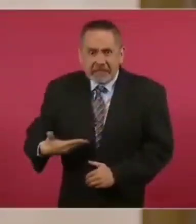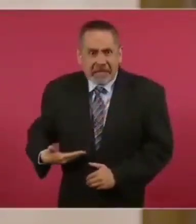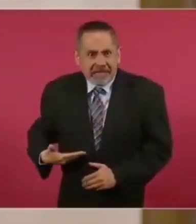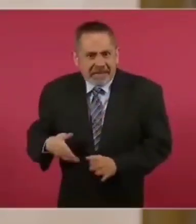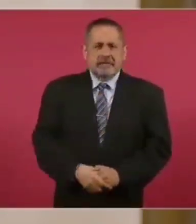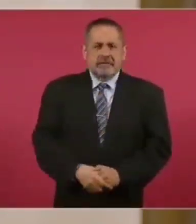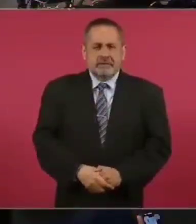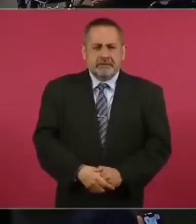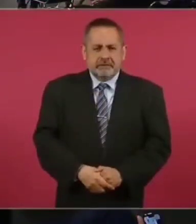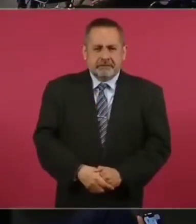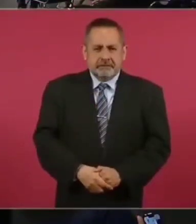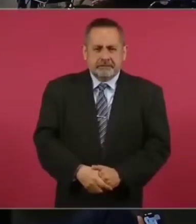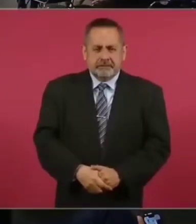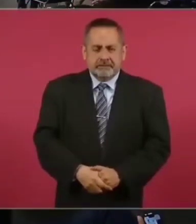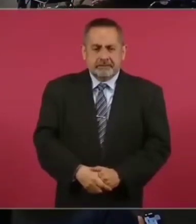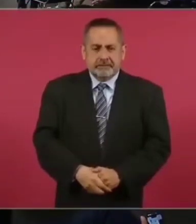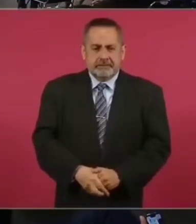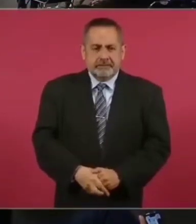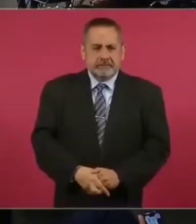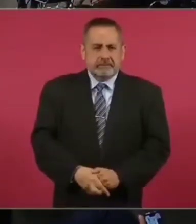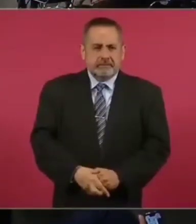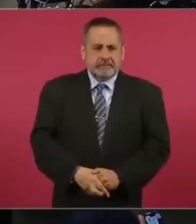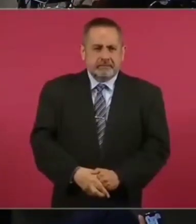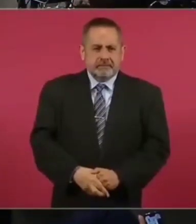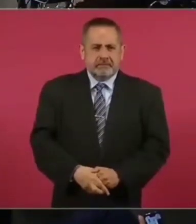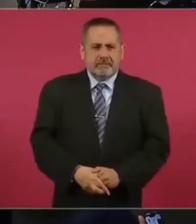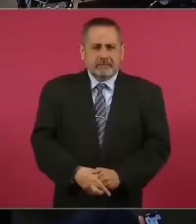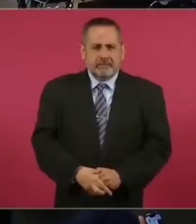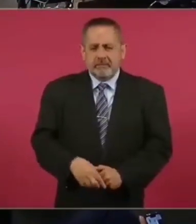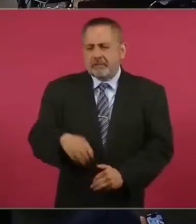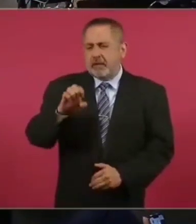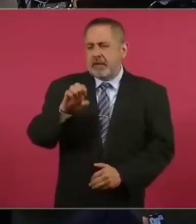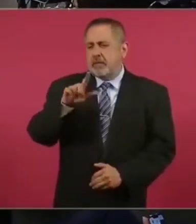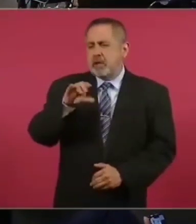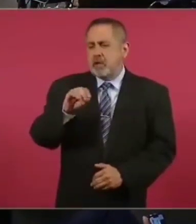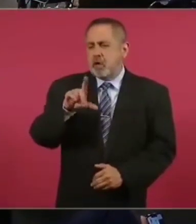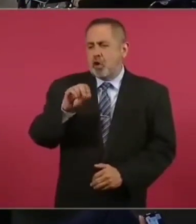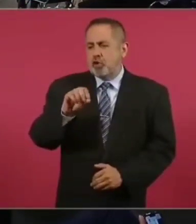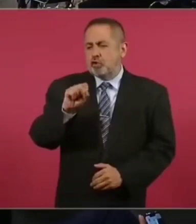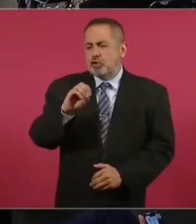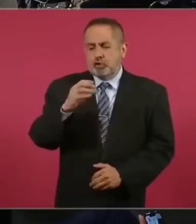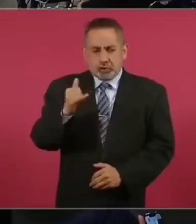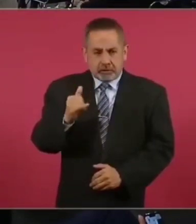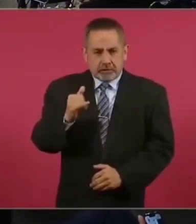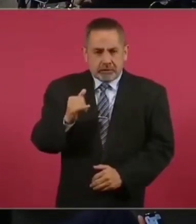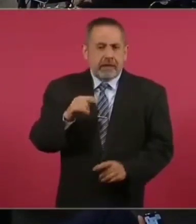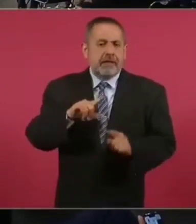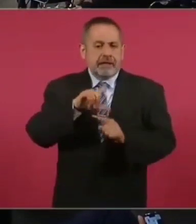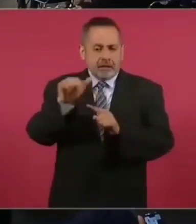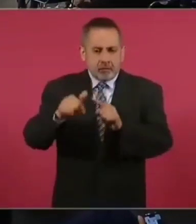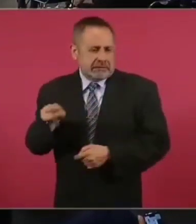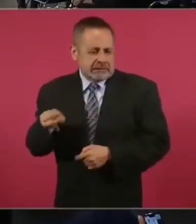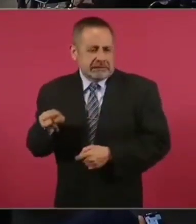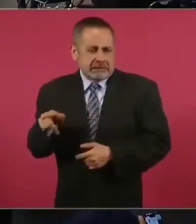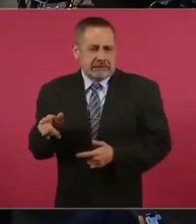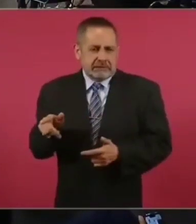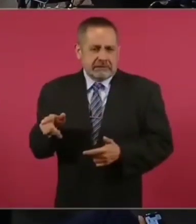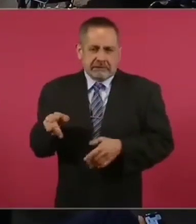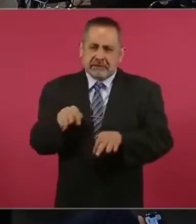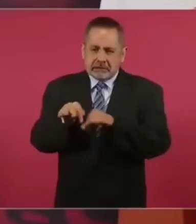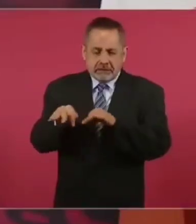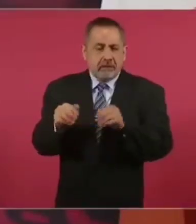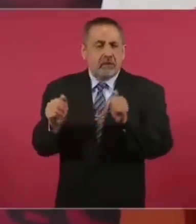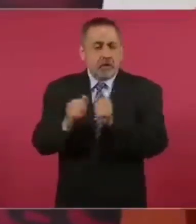¿Cómo? Ah, exactamente. Emilio Lozoya, que fue después director de Pemex, trabajaba